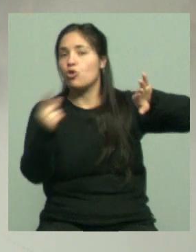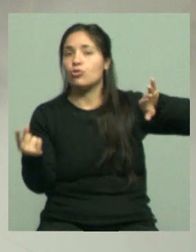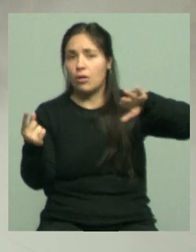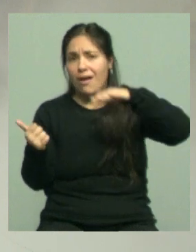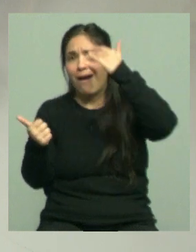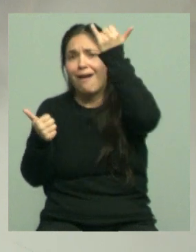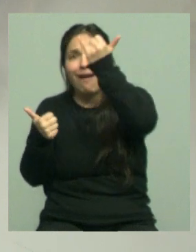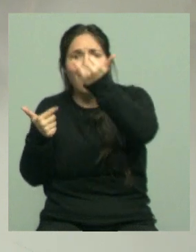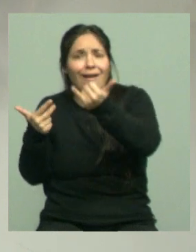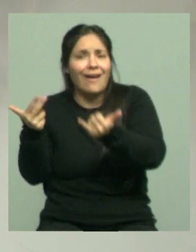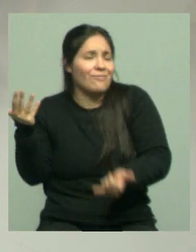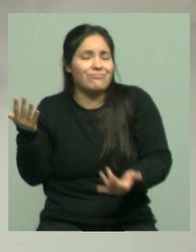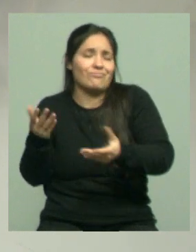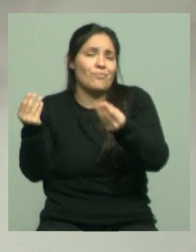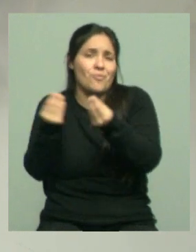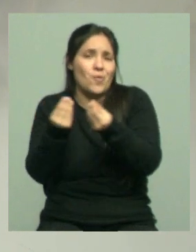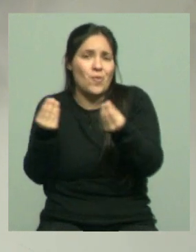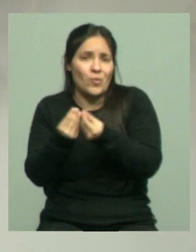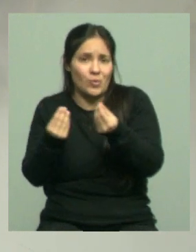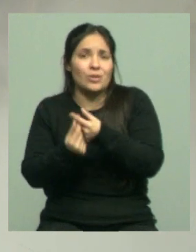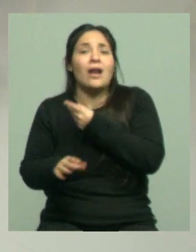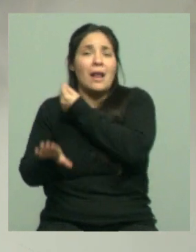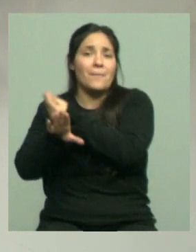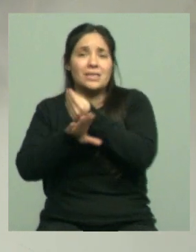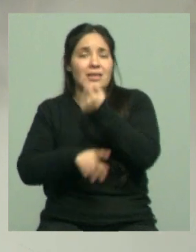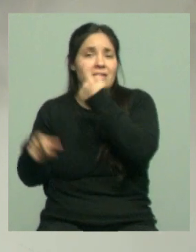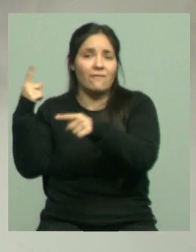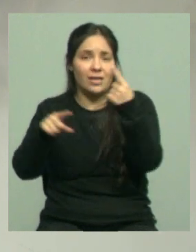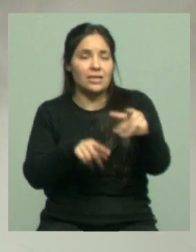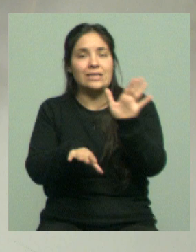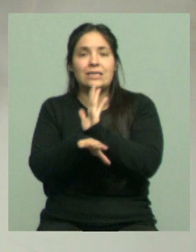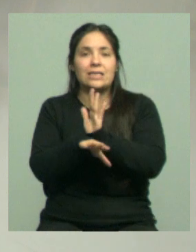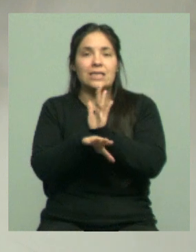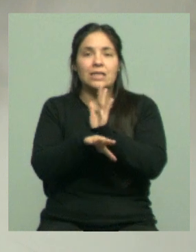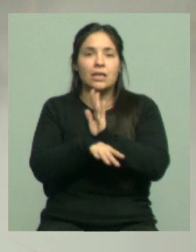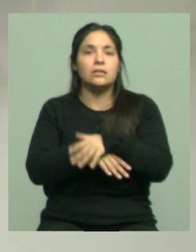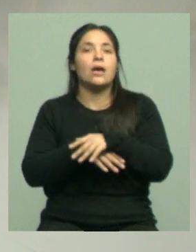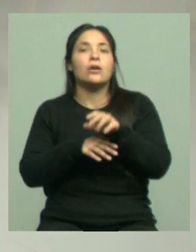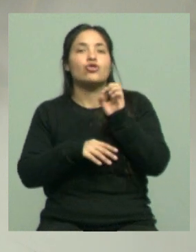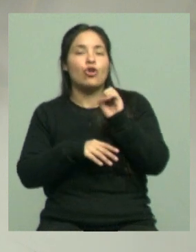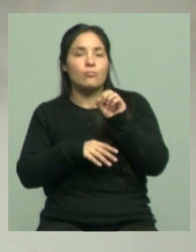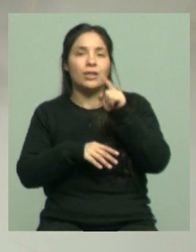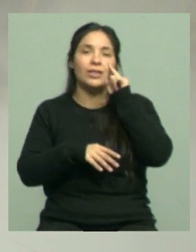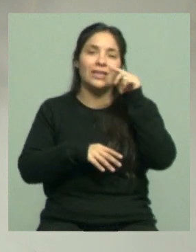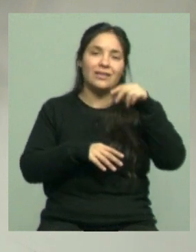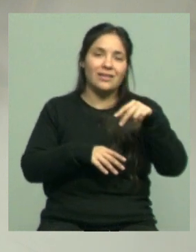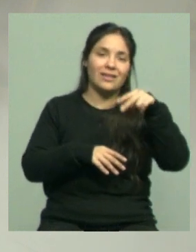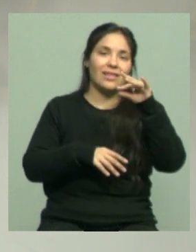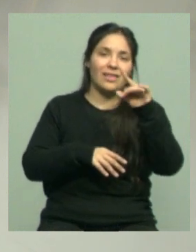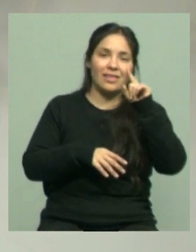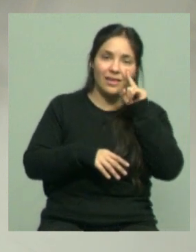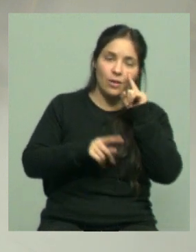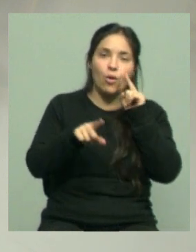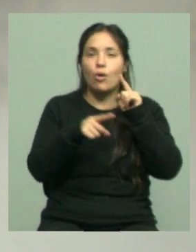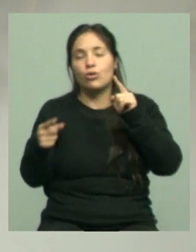muchas diferentes películas y representaciones, también en un cine más indie o de culto, uh-huh. también sí. se pueden encontrar estos